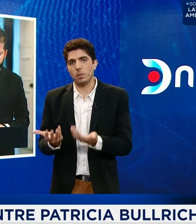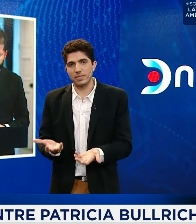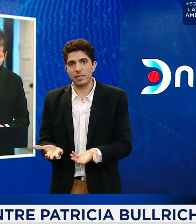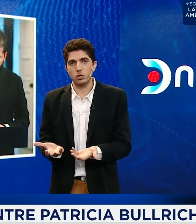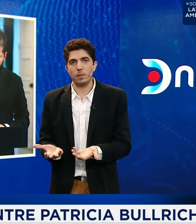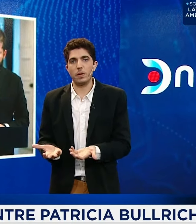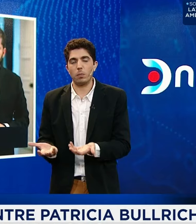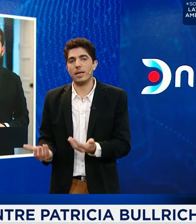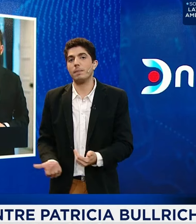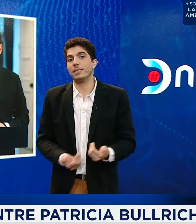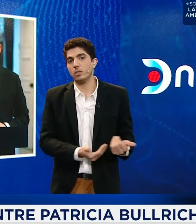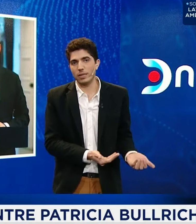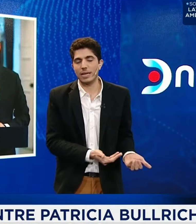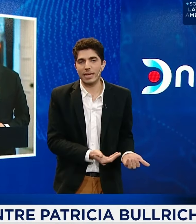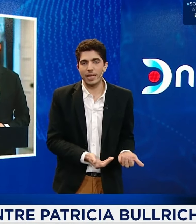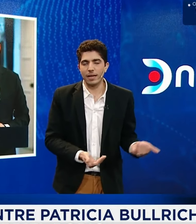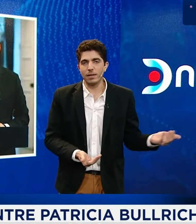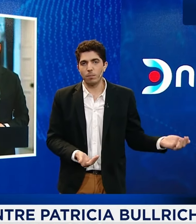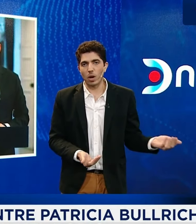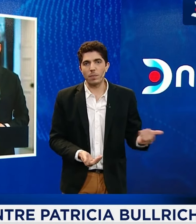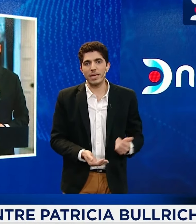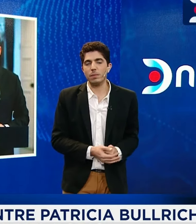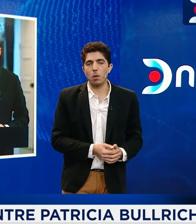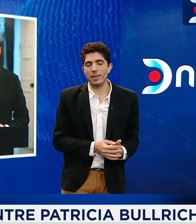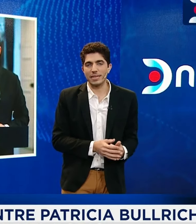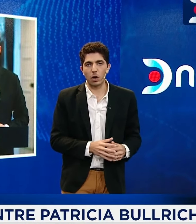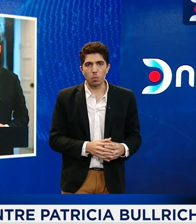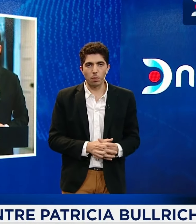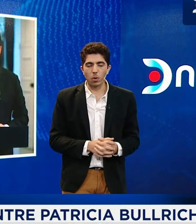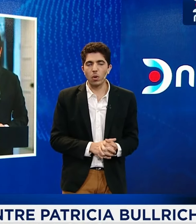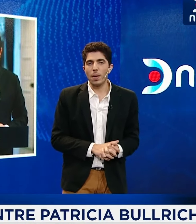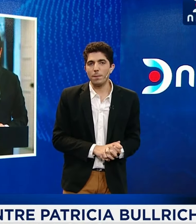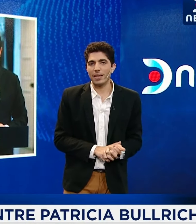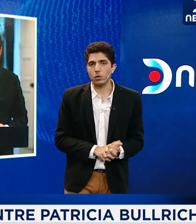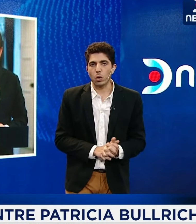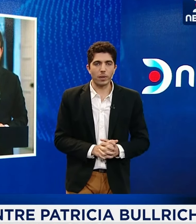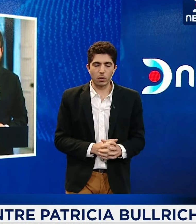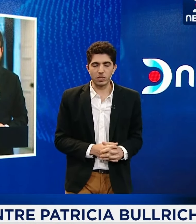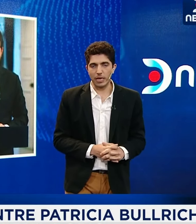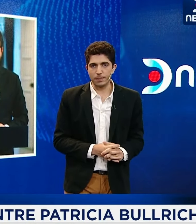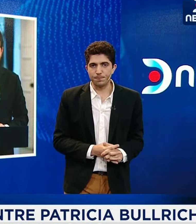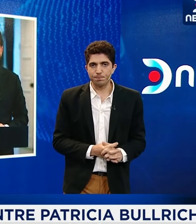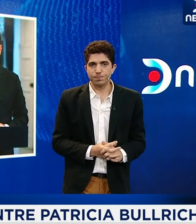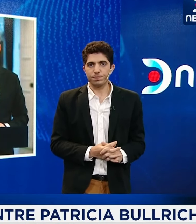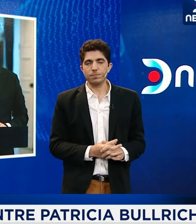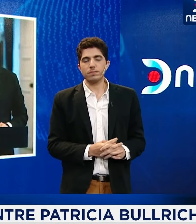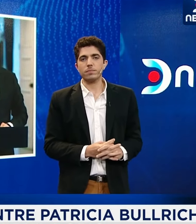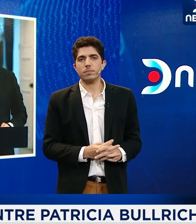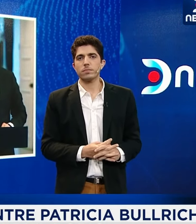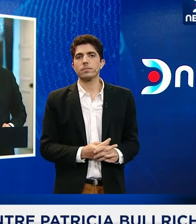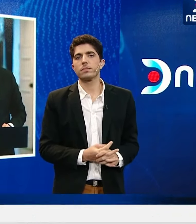no debe ser dicho primero públicamente, sino antes que nada por la vía diplomática, como un poco planteó el gobierno de Chile.